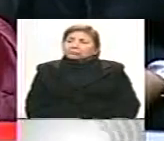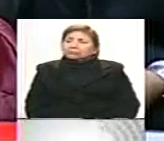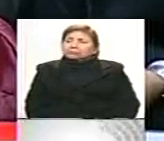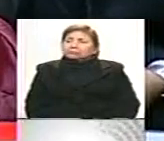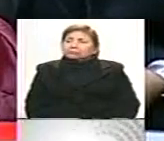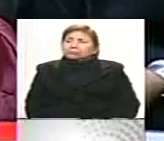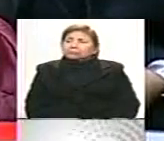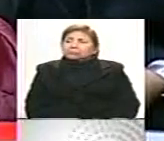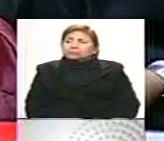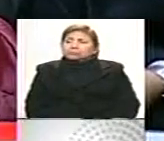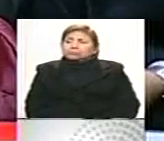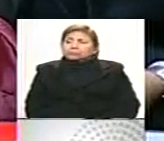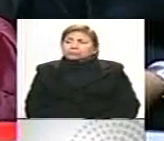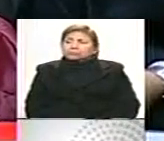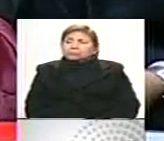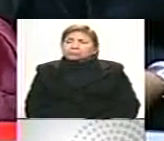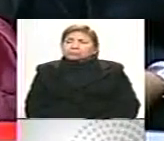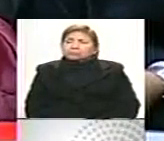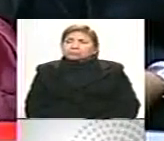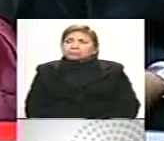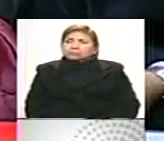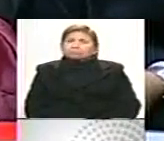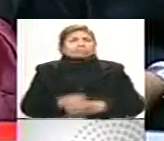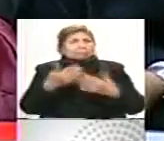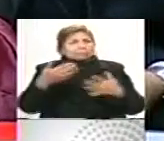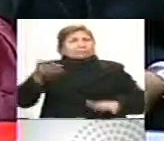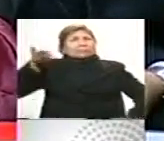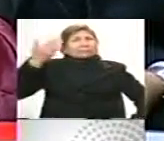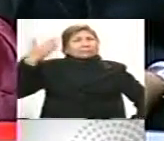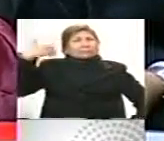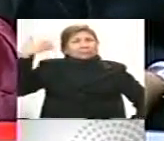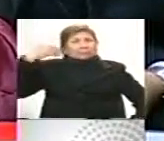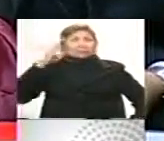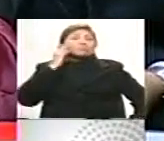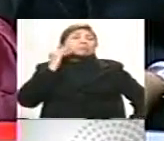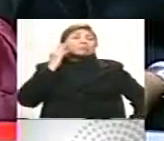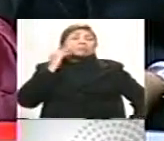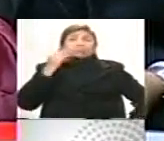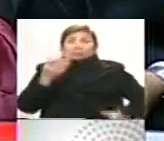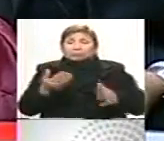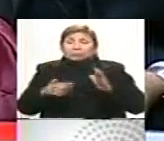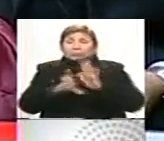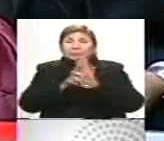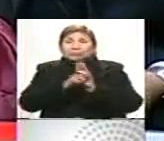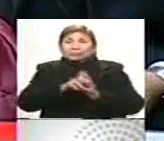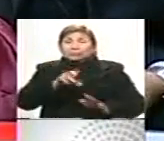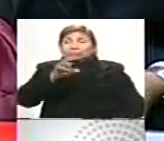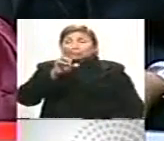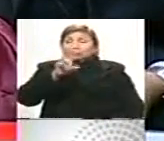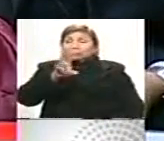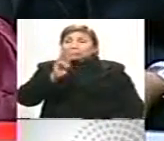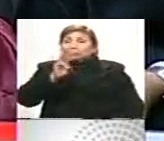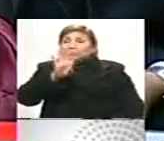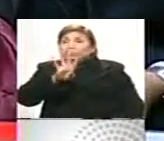ya ha habido una experiencia anterior. El ejemplo es la Ley